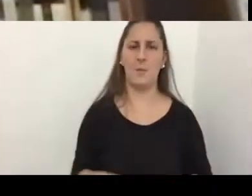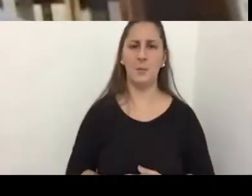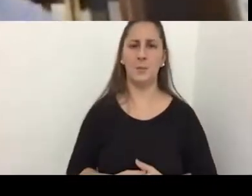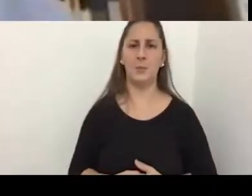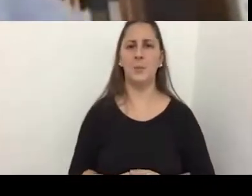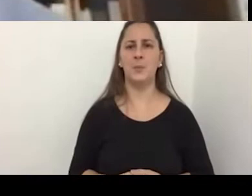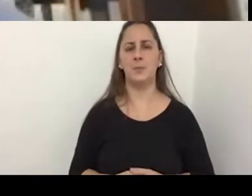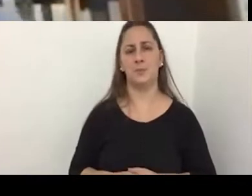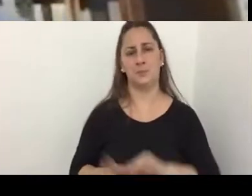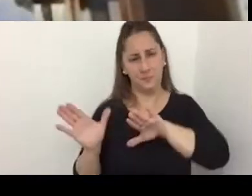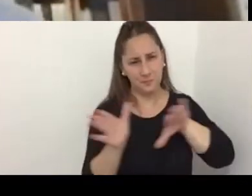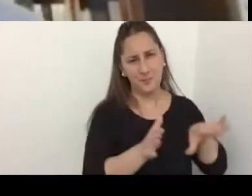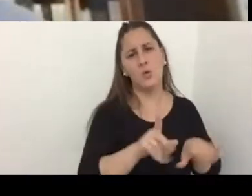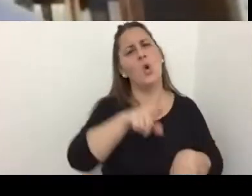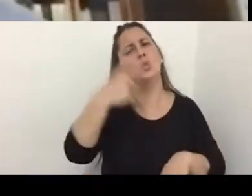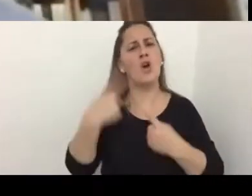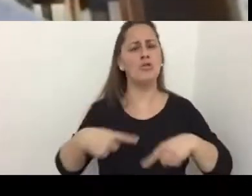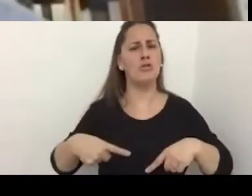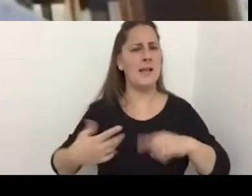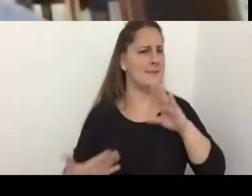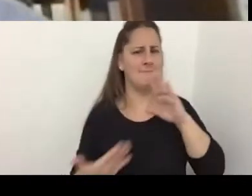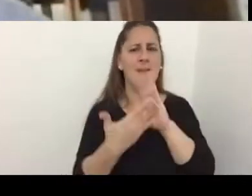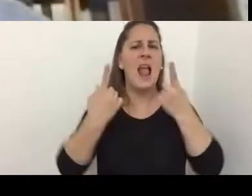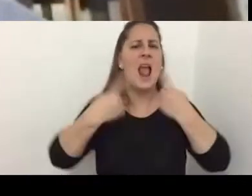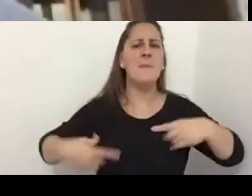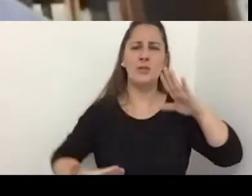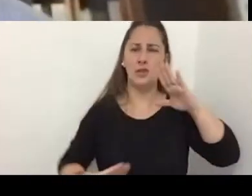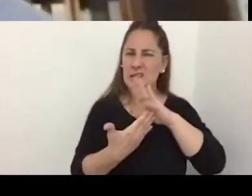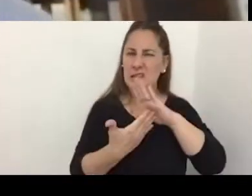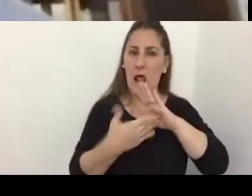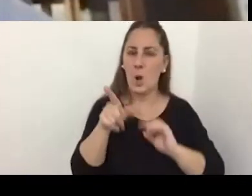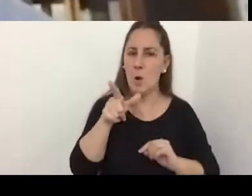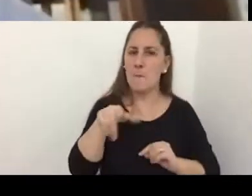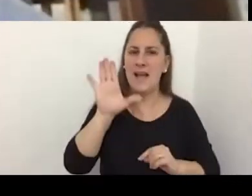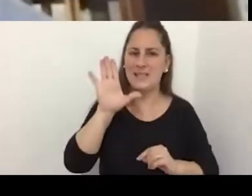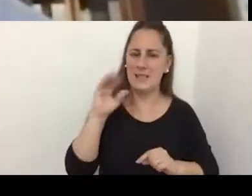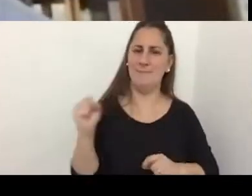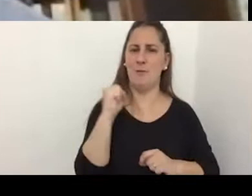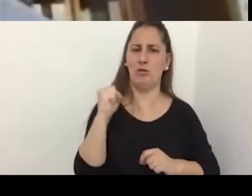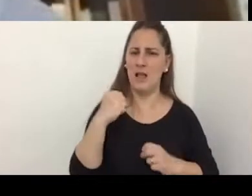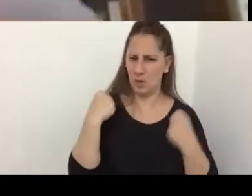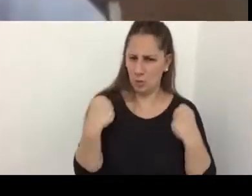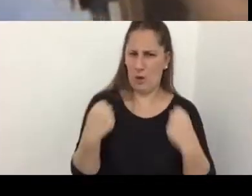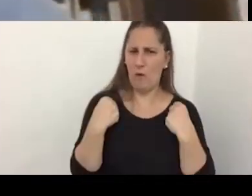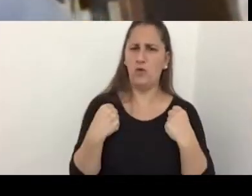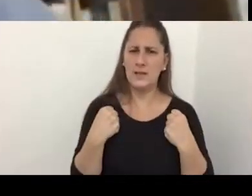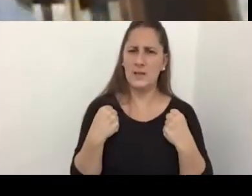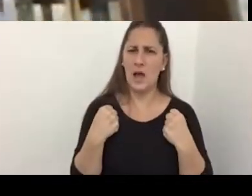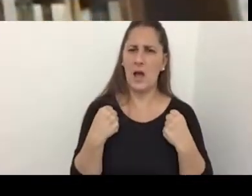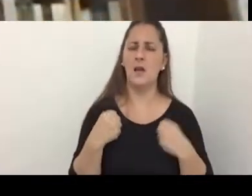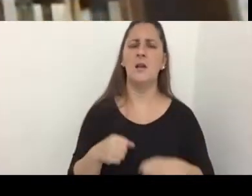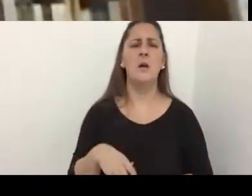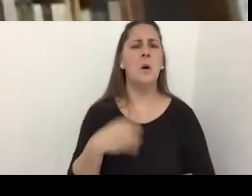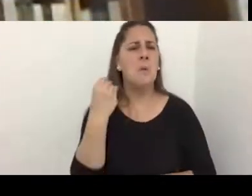Otro elemento central, y creo que es la proyección más potente, ¿no? Esto de para qué sirve